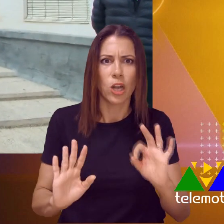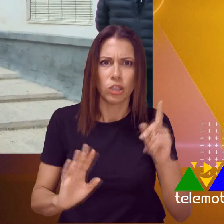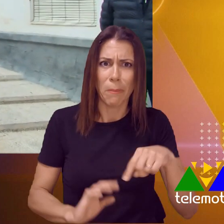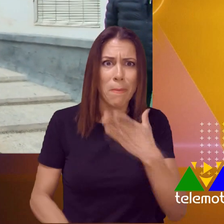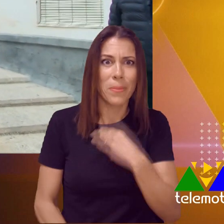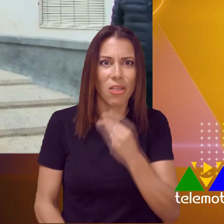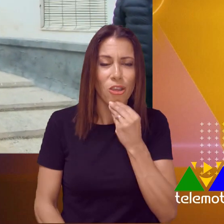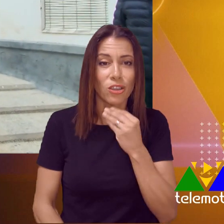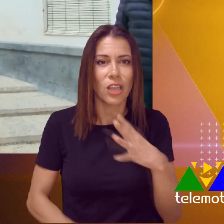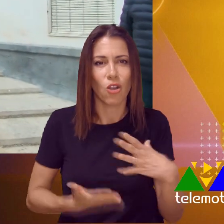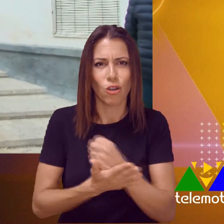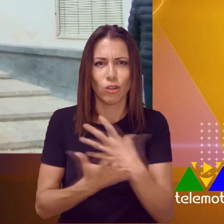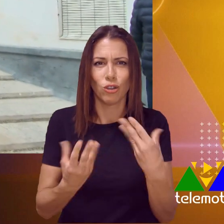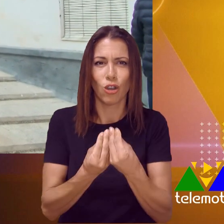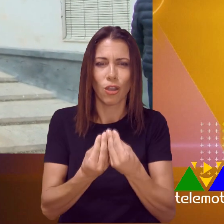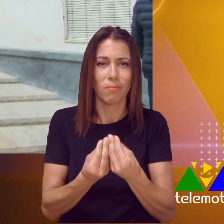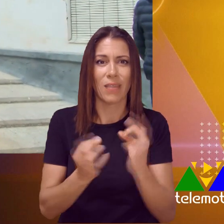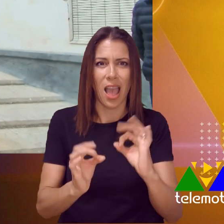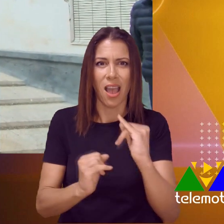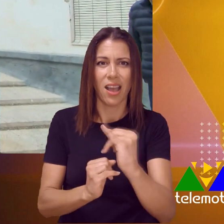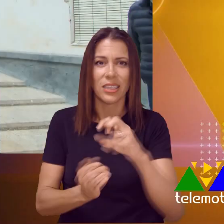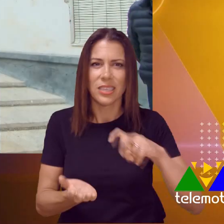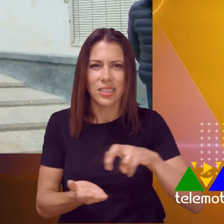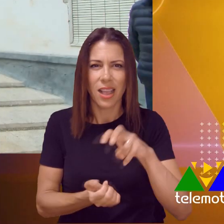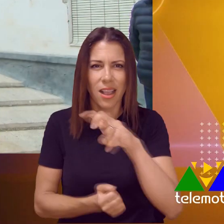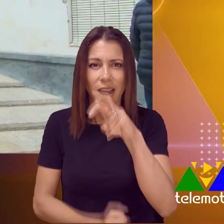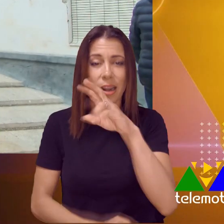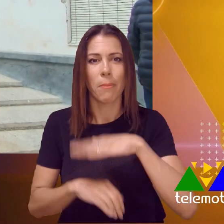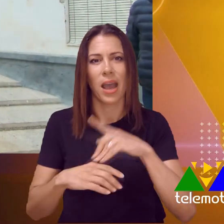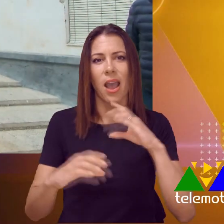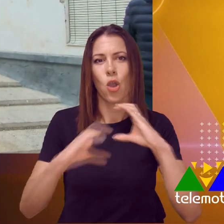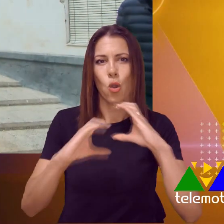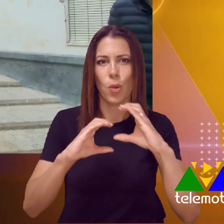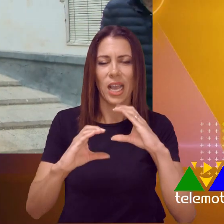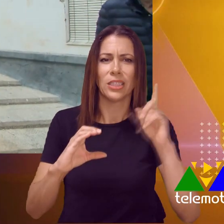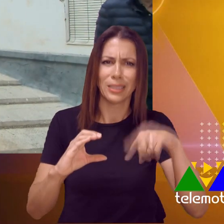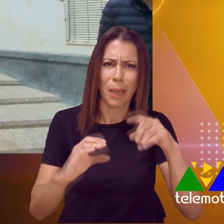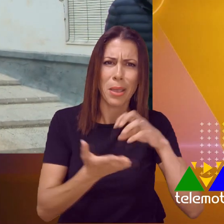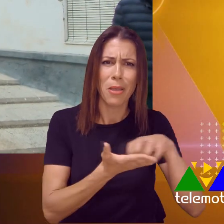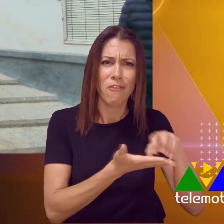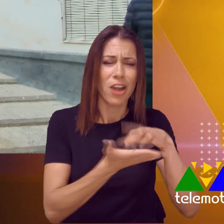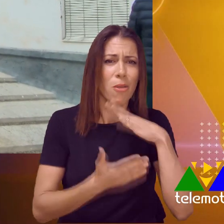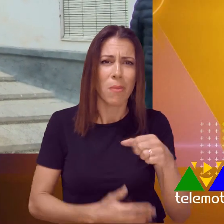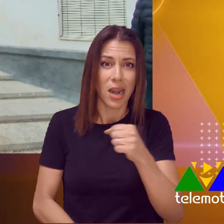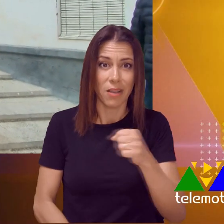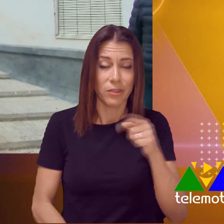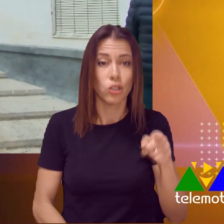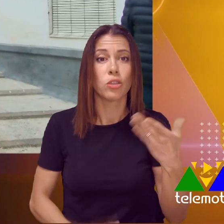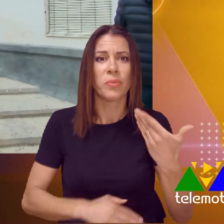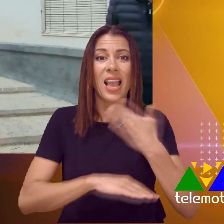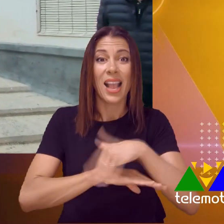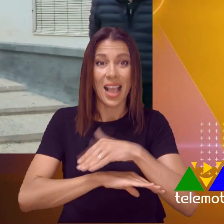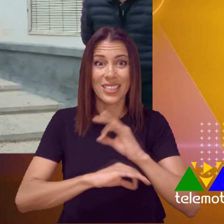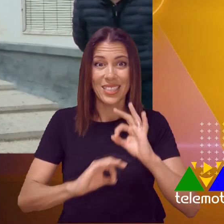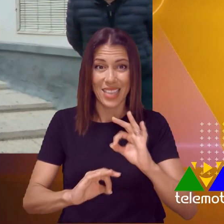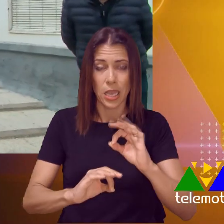preciosa, ¿no?, con todas las escaleras, como decía don Manuel Domínguez, para comunicarnos con ese barrio también fantástico de la Esparraguera. Calle